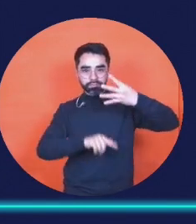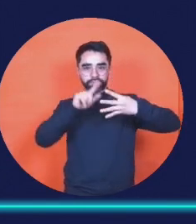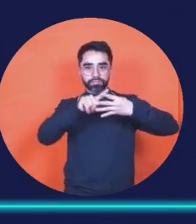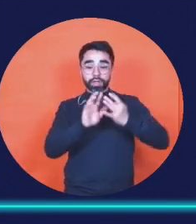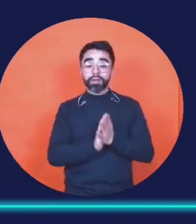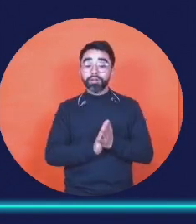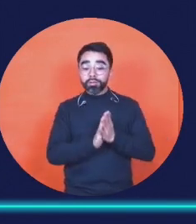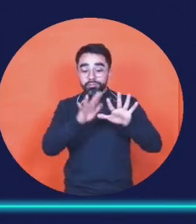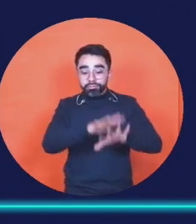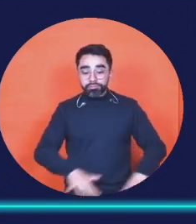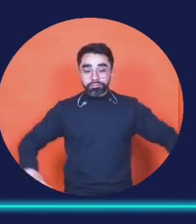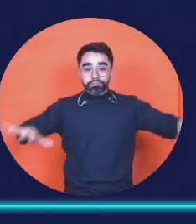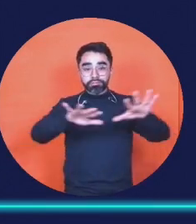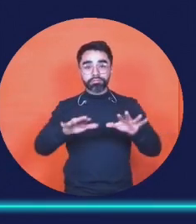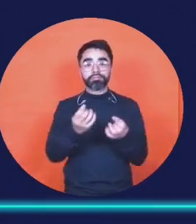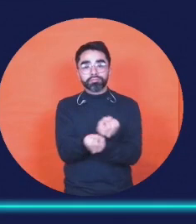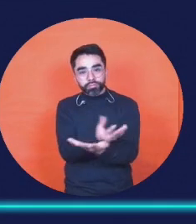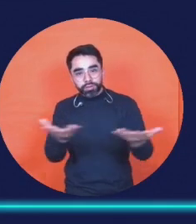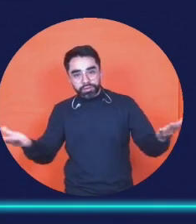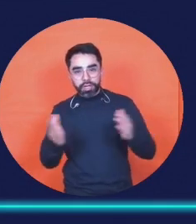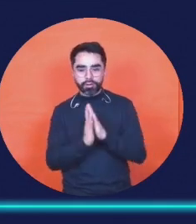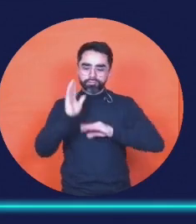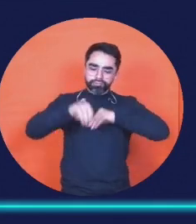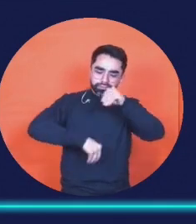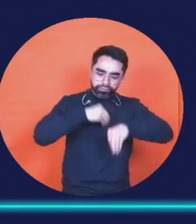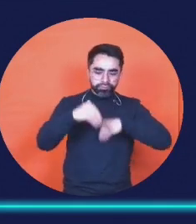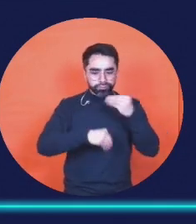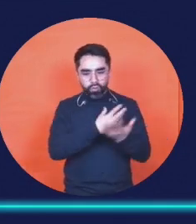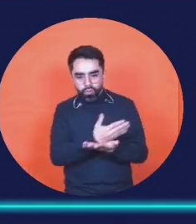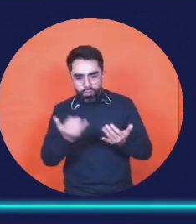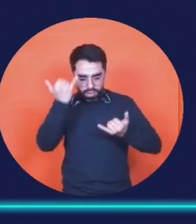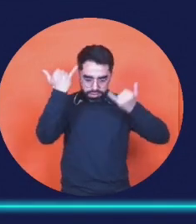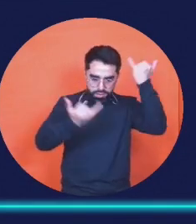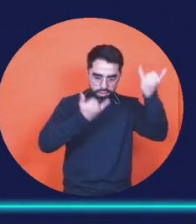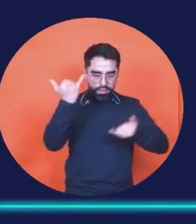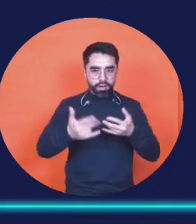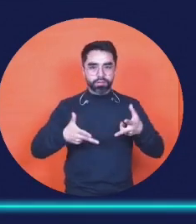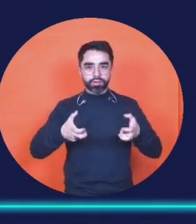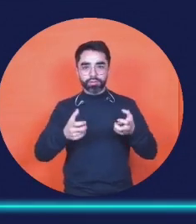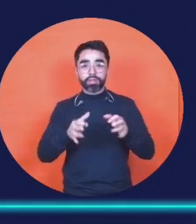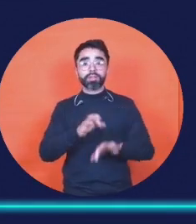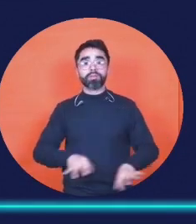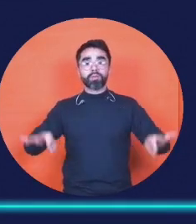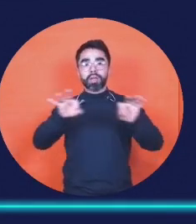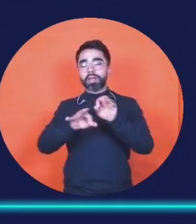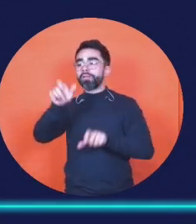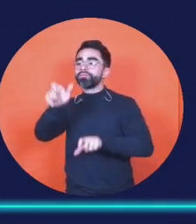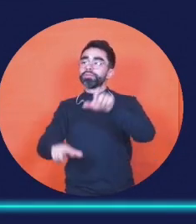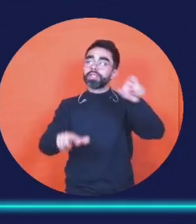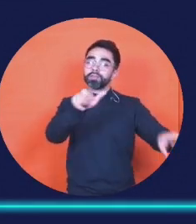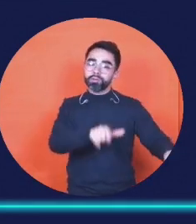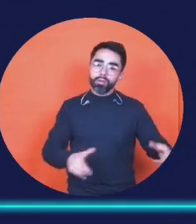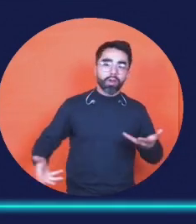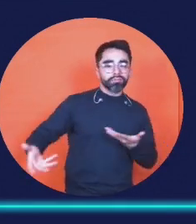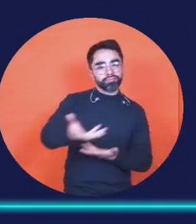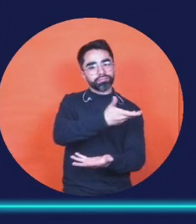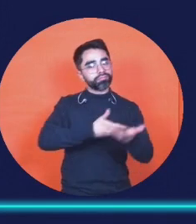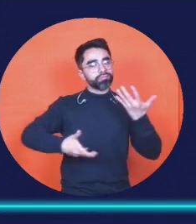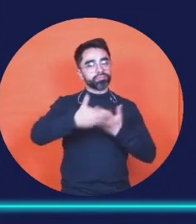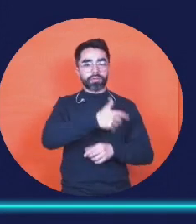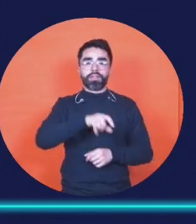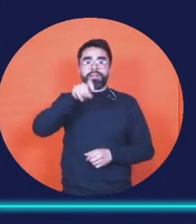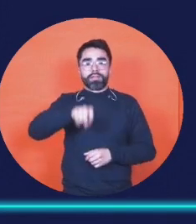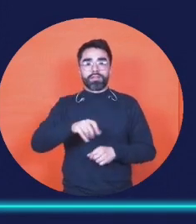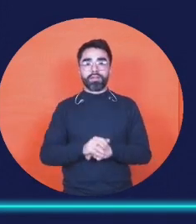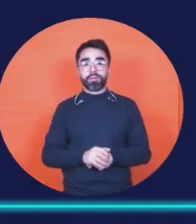diverso, creativo, como tiene que ser un estudio de videojuegos, necesita que haya mucha gente trabajando junta, pero que haya